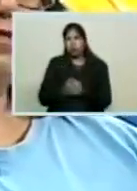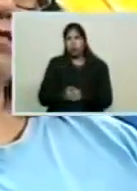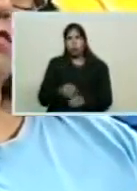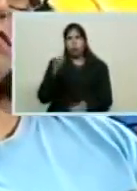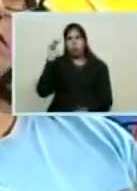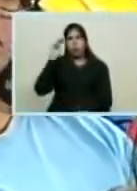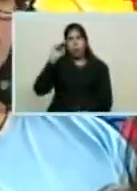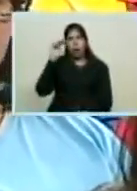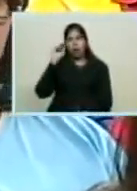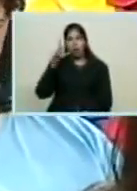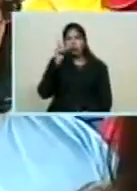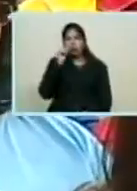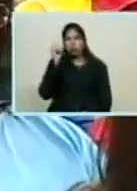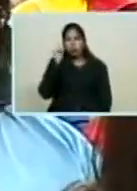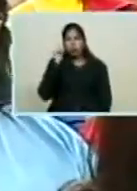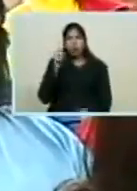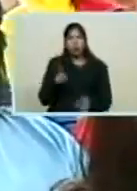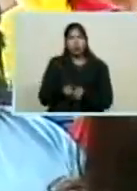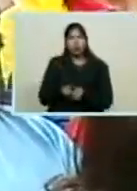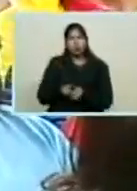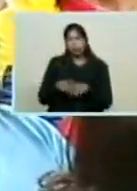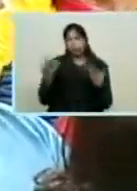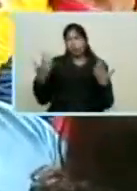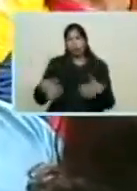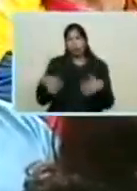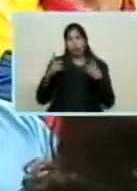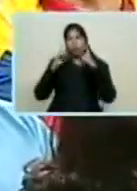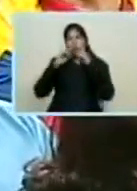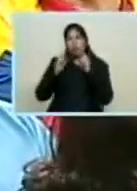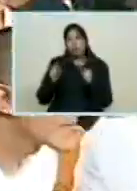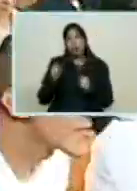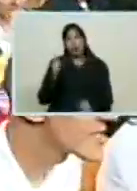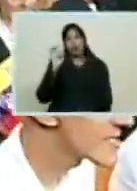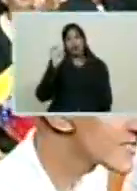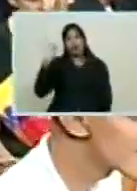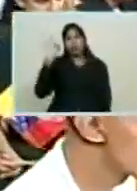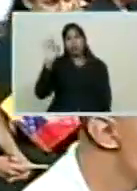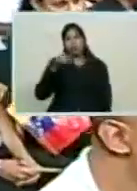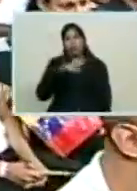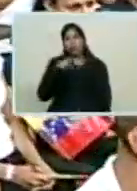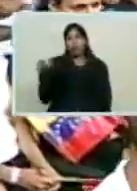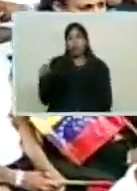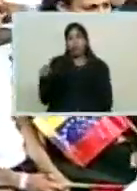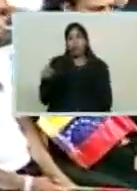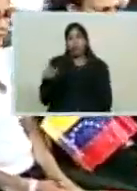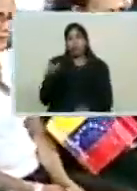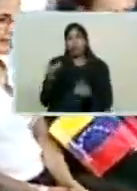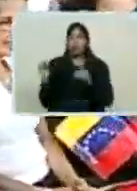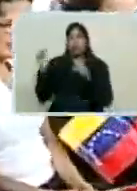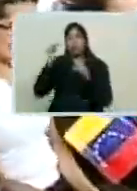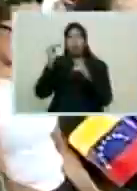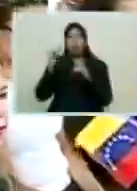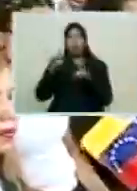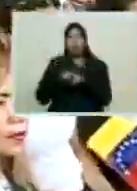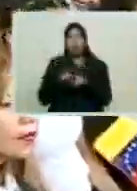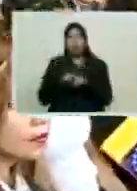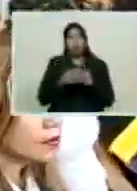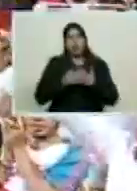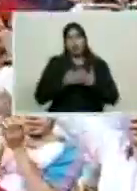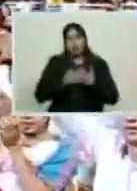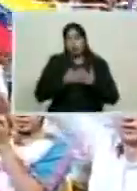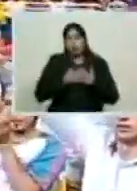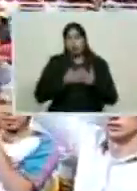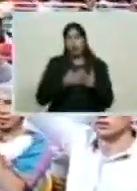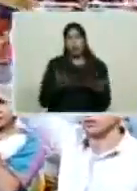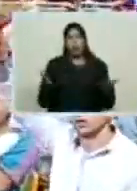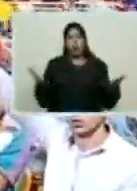de maestro. Es una gran profesión. Y más que una profesión, es una gran vocación de